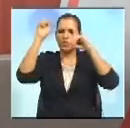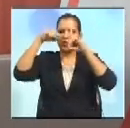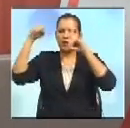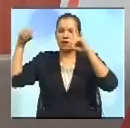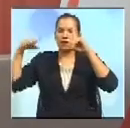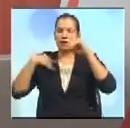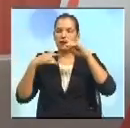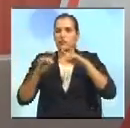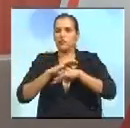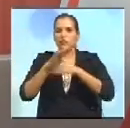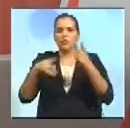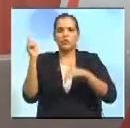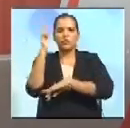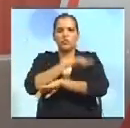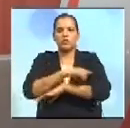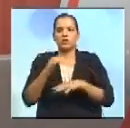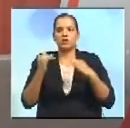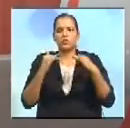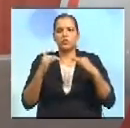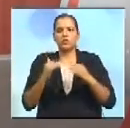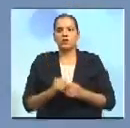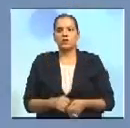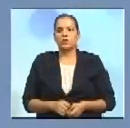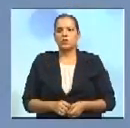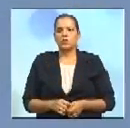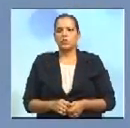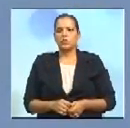se producen a diario.